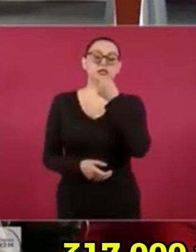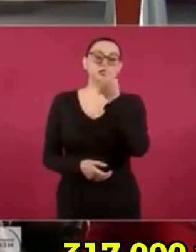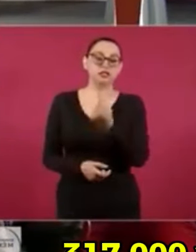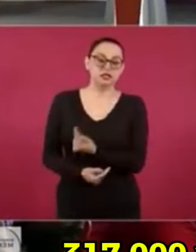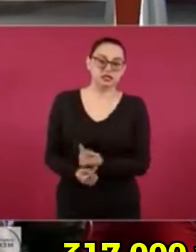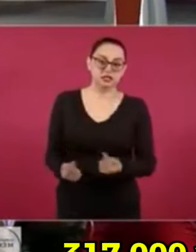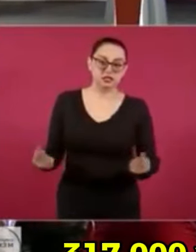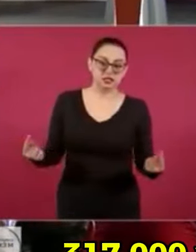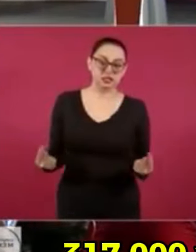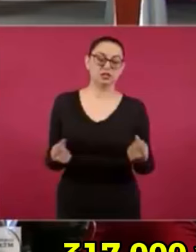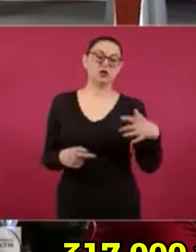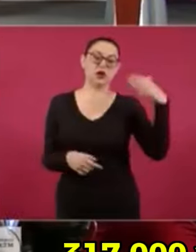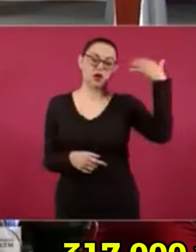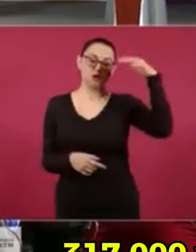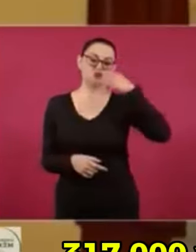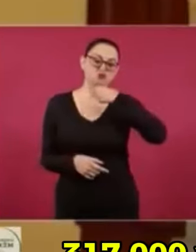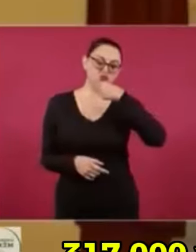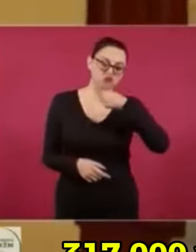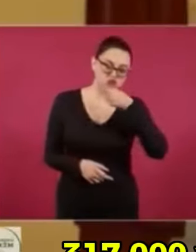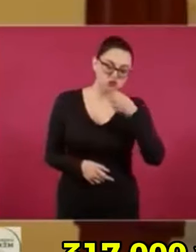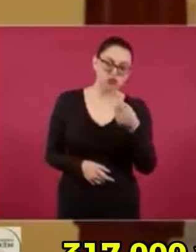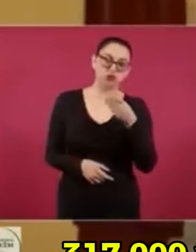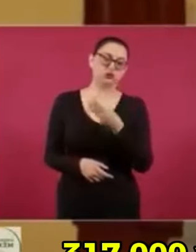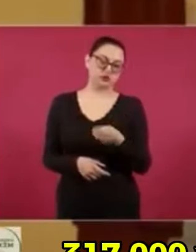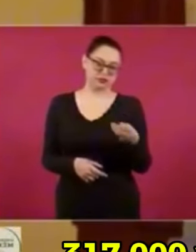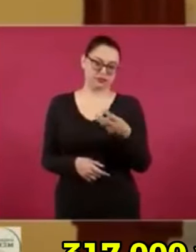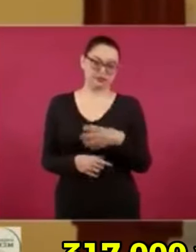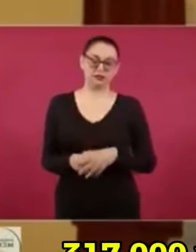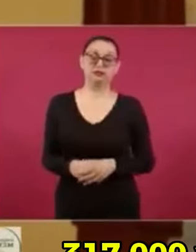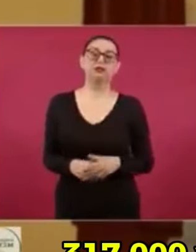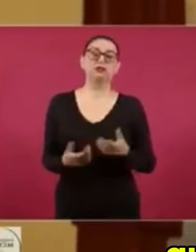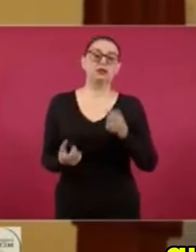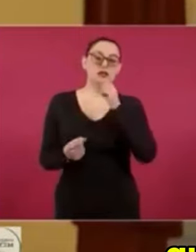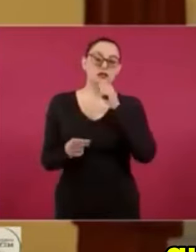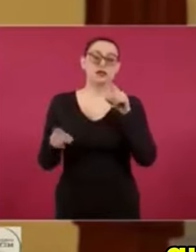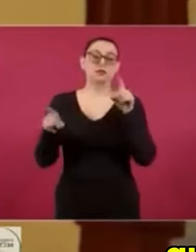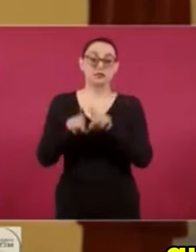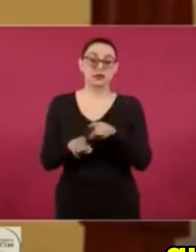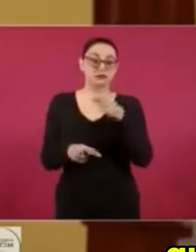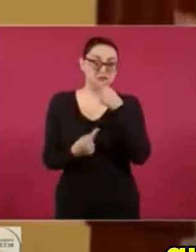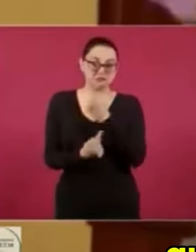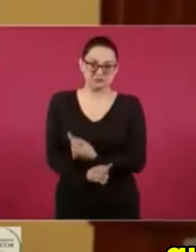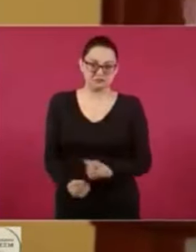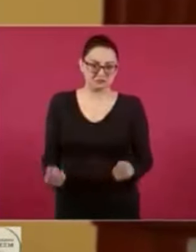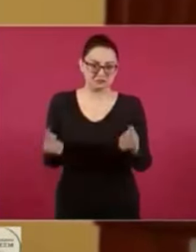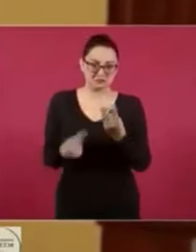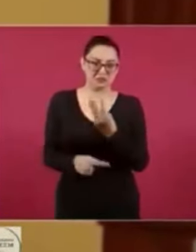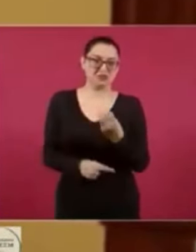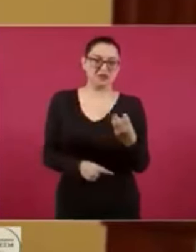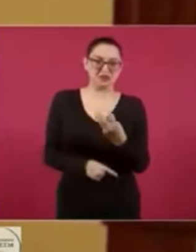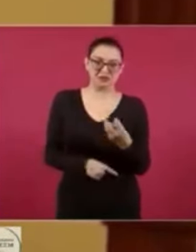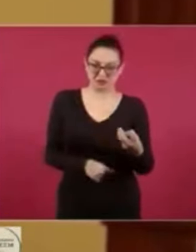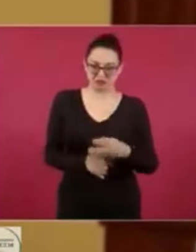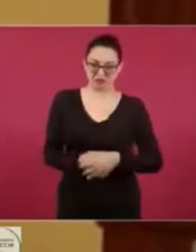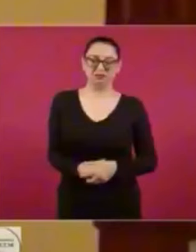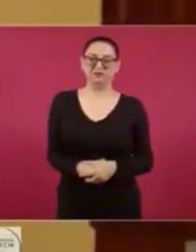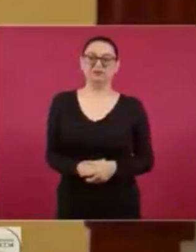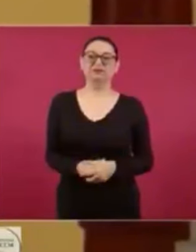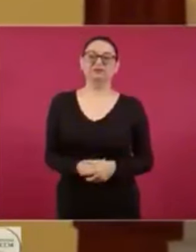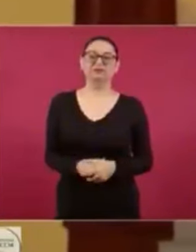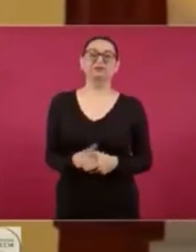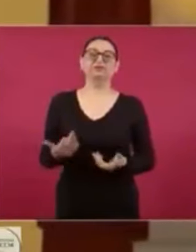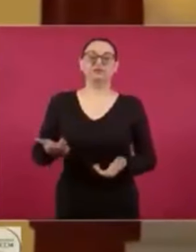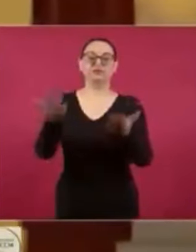una cantidad de 22 mil 764 niños que se han transportado en el Tren. En la siguiente lámina,